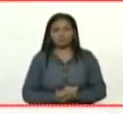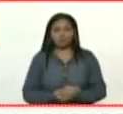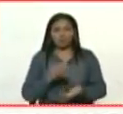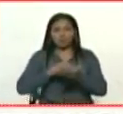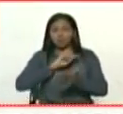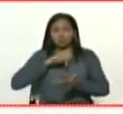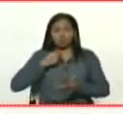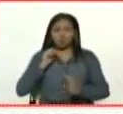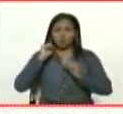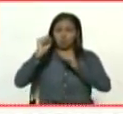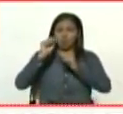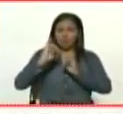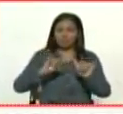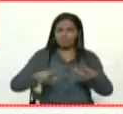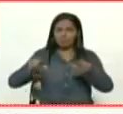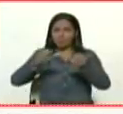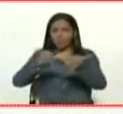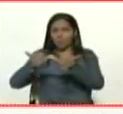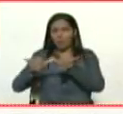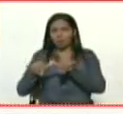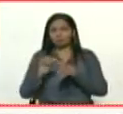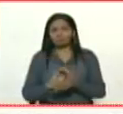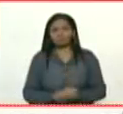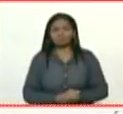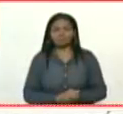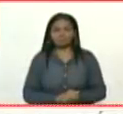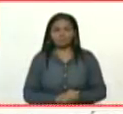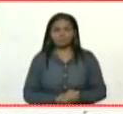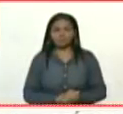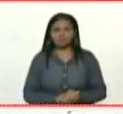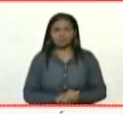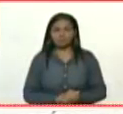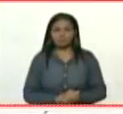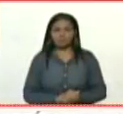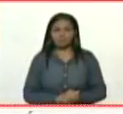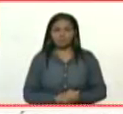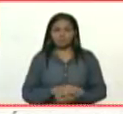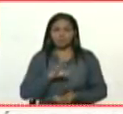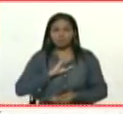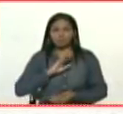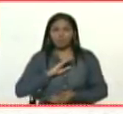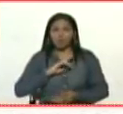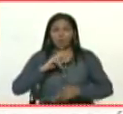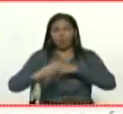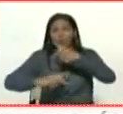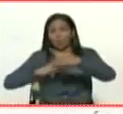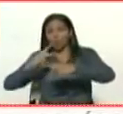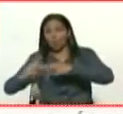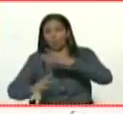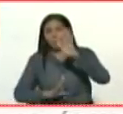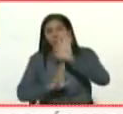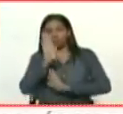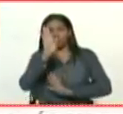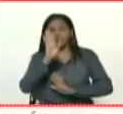tenemos que lograr, de la mano del proceso de financiamiento